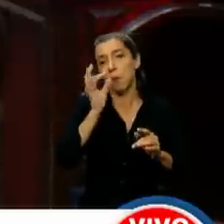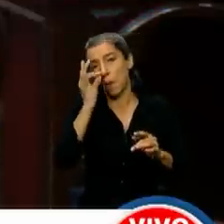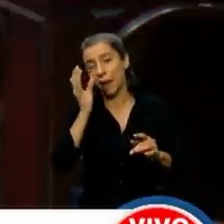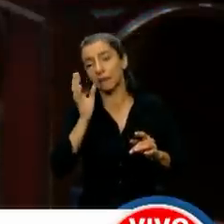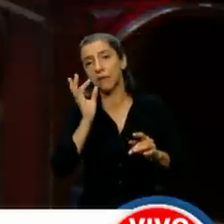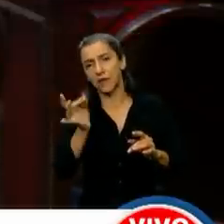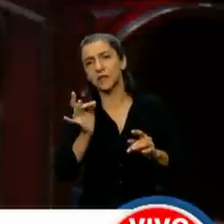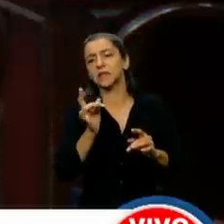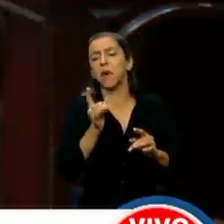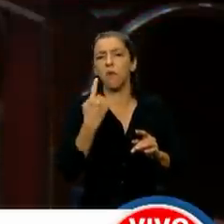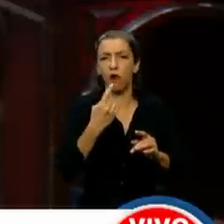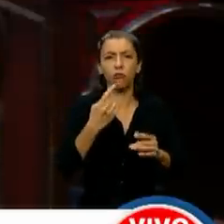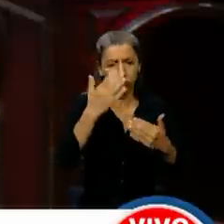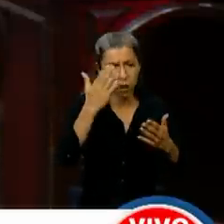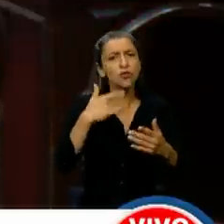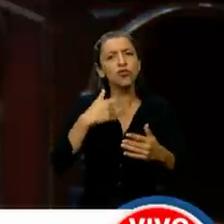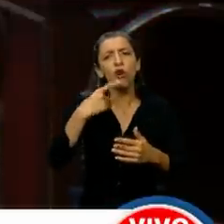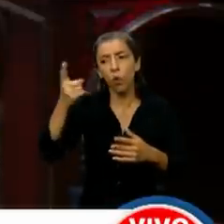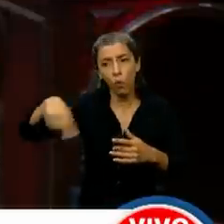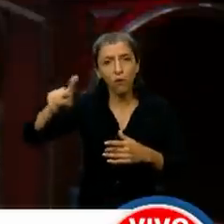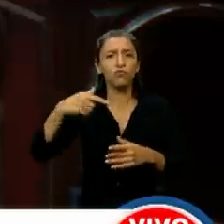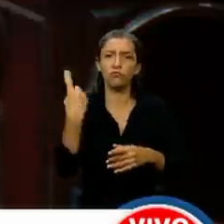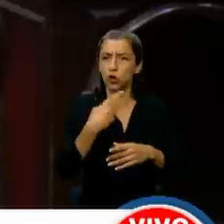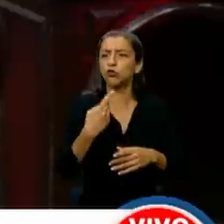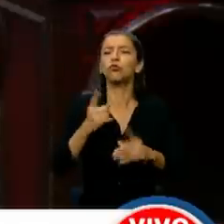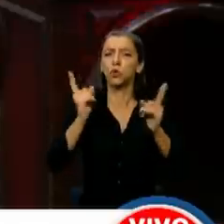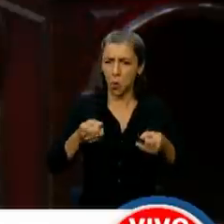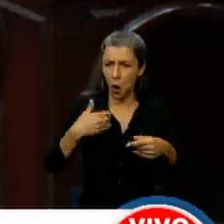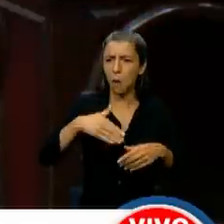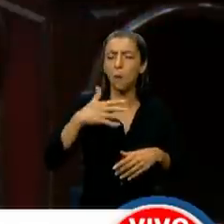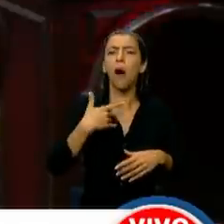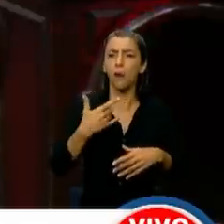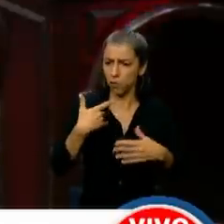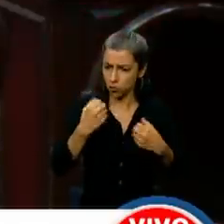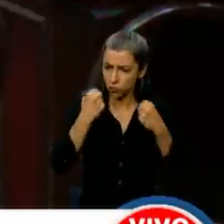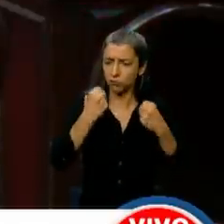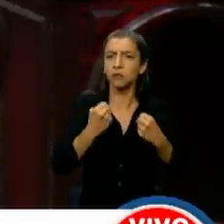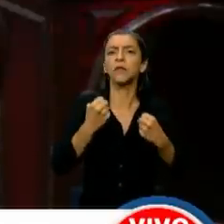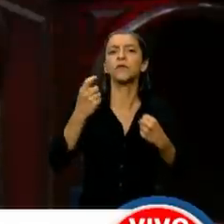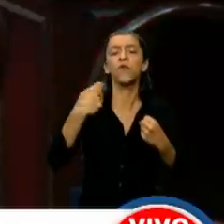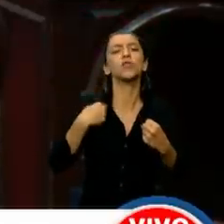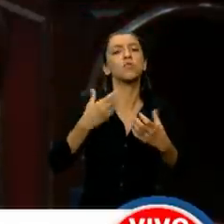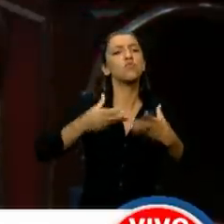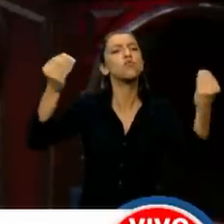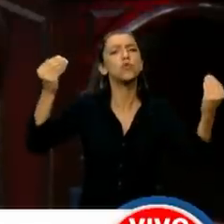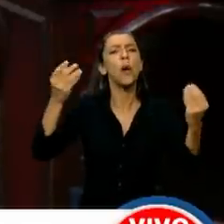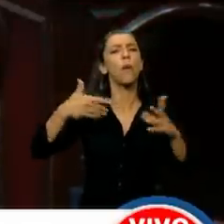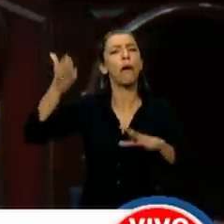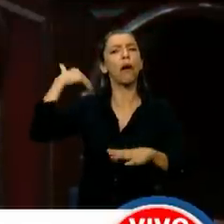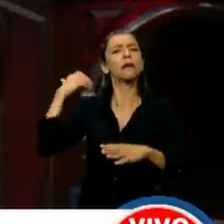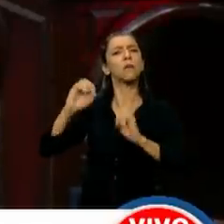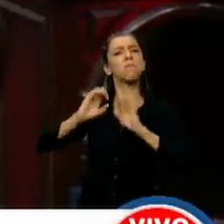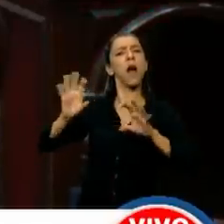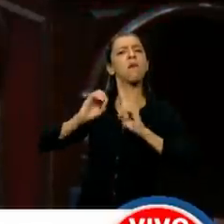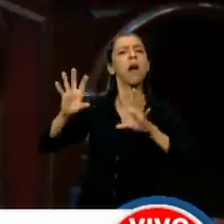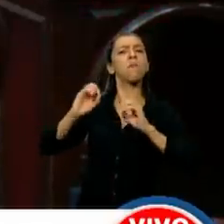dispuestos a enfrentar sin concesiones las recetas que más de una vez nos empujaron al abismo castigaron